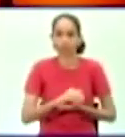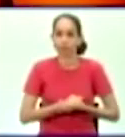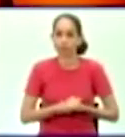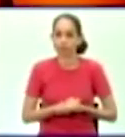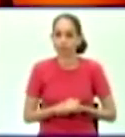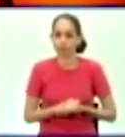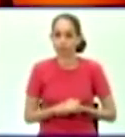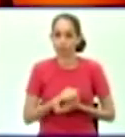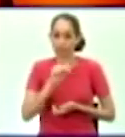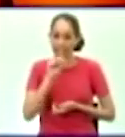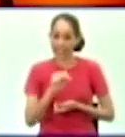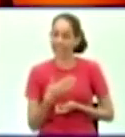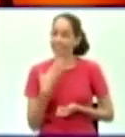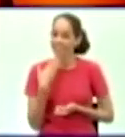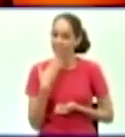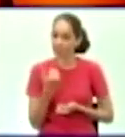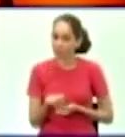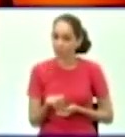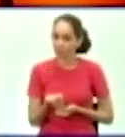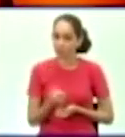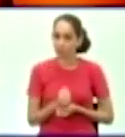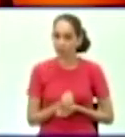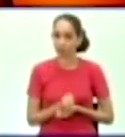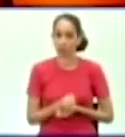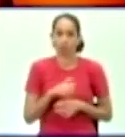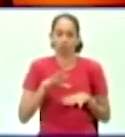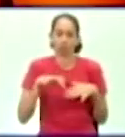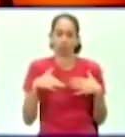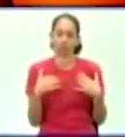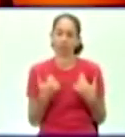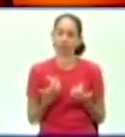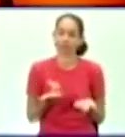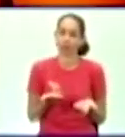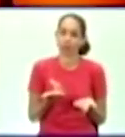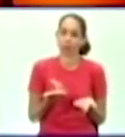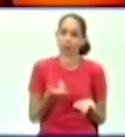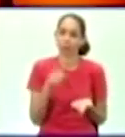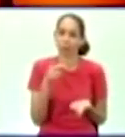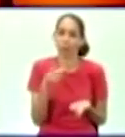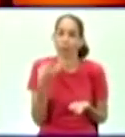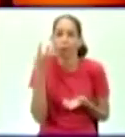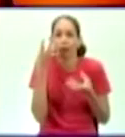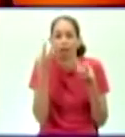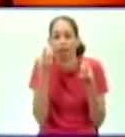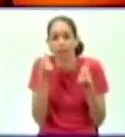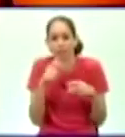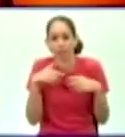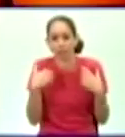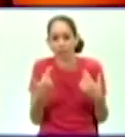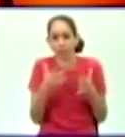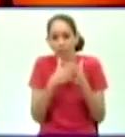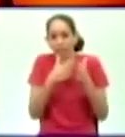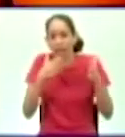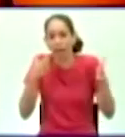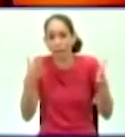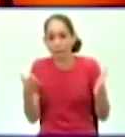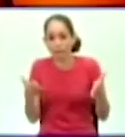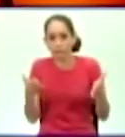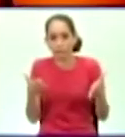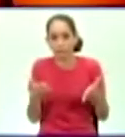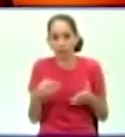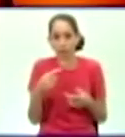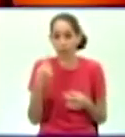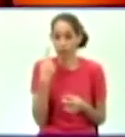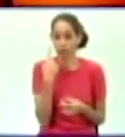poder calcular cuál es la amplitud del ángulo que es igual al ángulo que nos están pidiendo, esos que representamos en